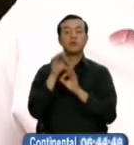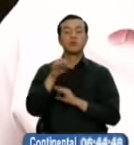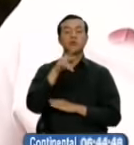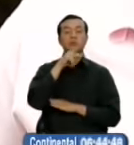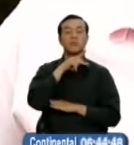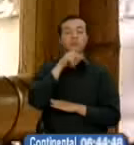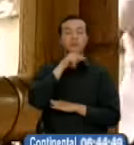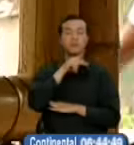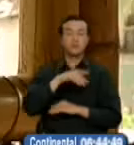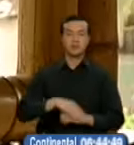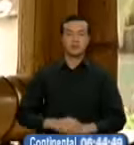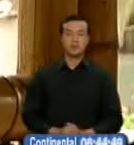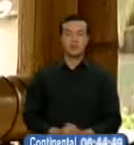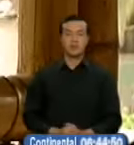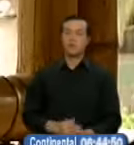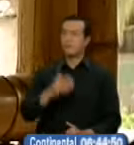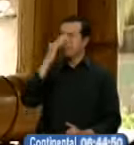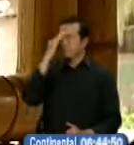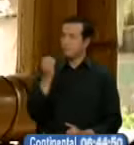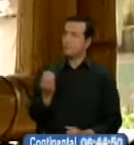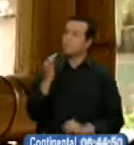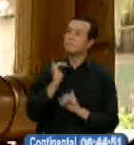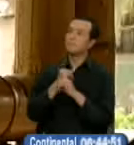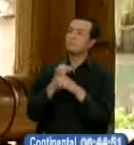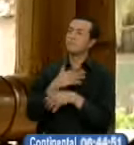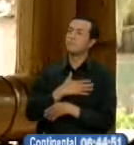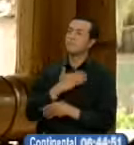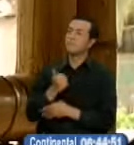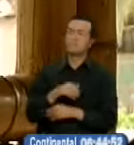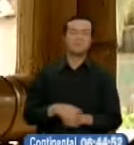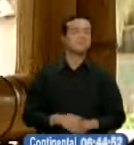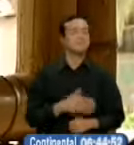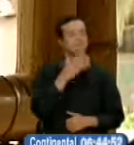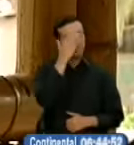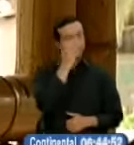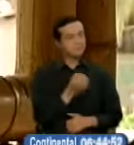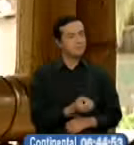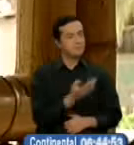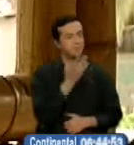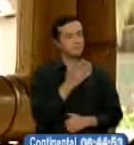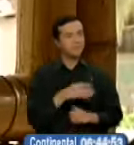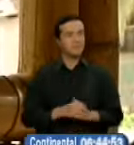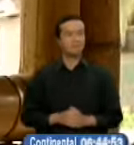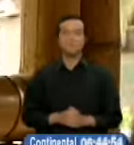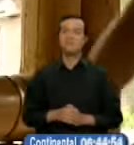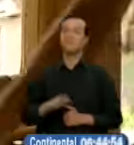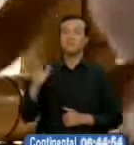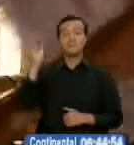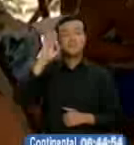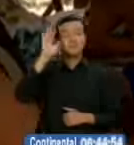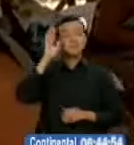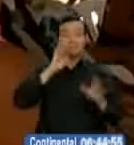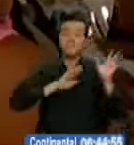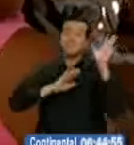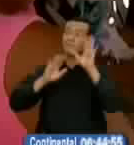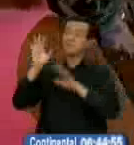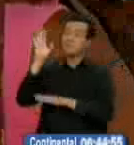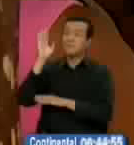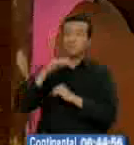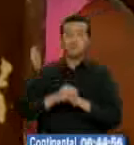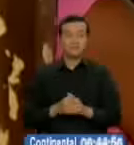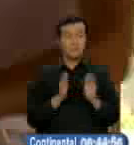cantón Puerto Viejo. Hola, buenos días, ingeniero. ¿Cómo está? Bien. ¿Cómo está? Hola, chicas. Hola.